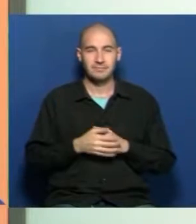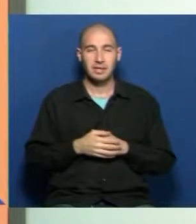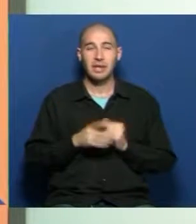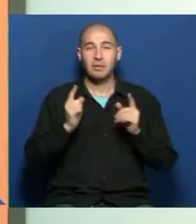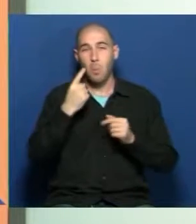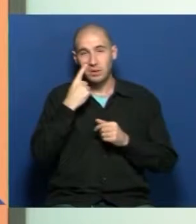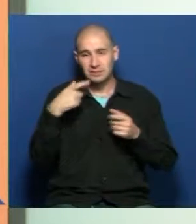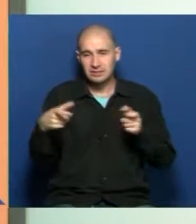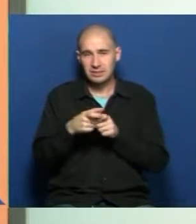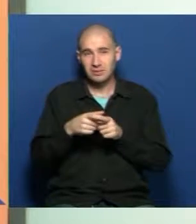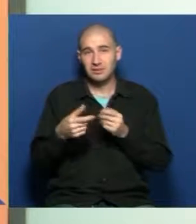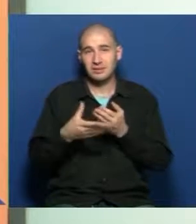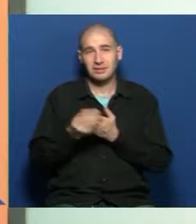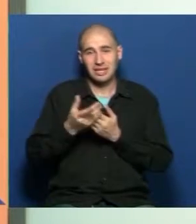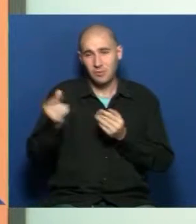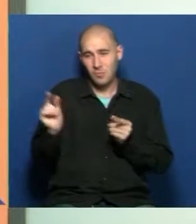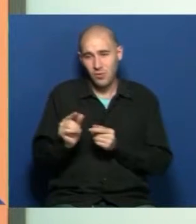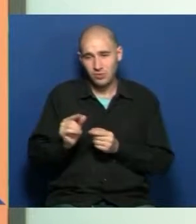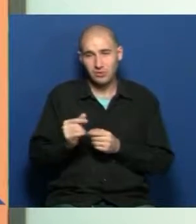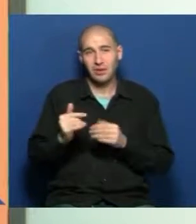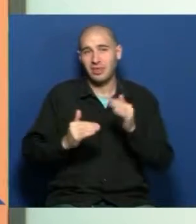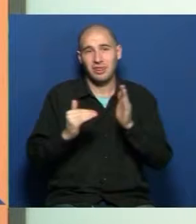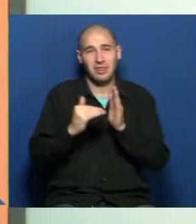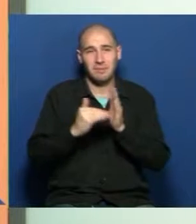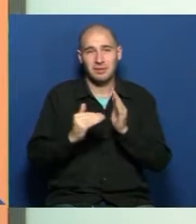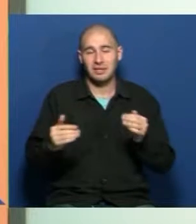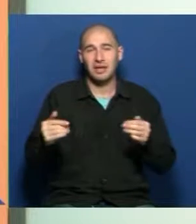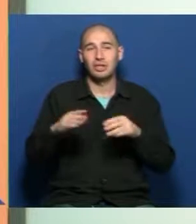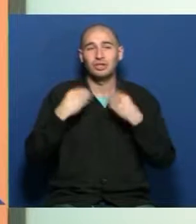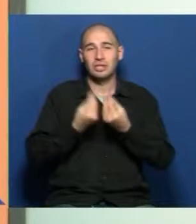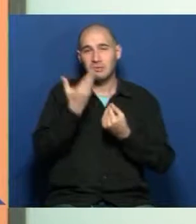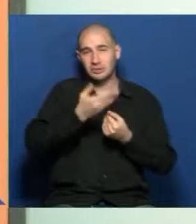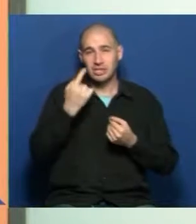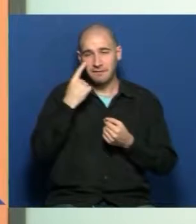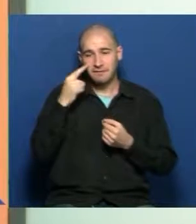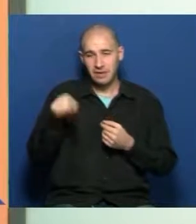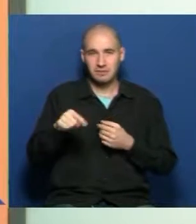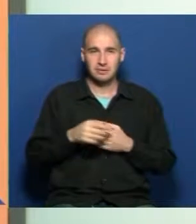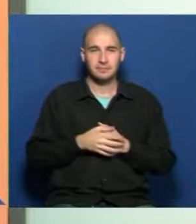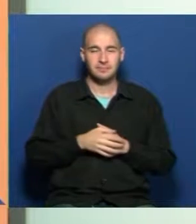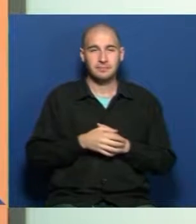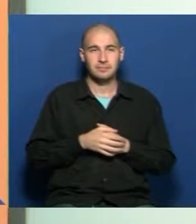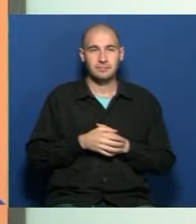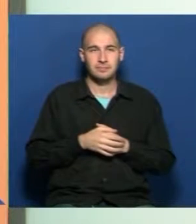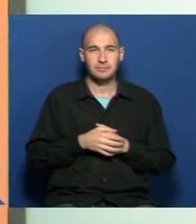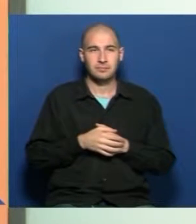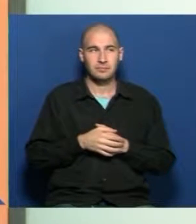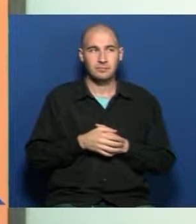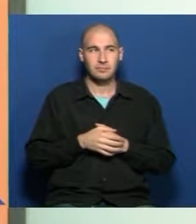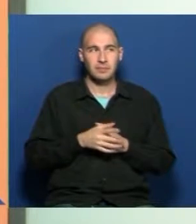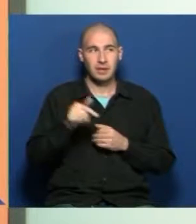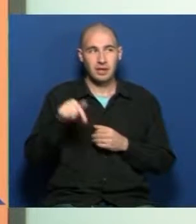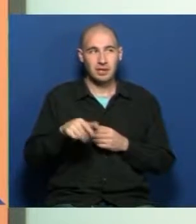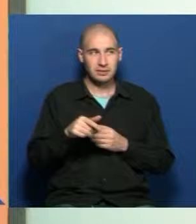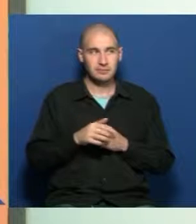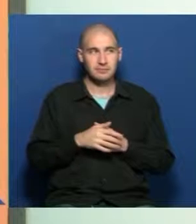si es municipio chico, los gastos son chicos, o sea, son proporcionalmente a la cantidad de habitantes que se tienen. Esta es la